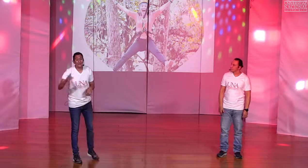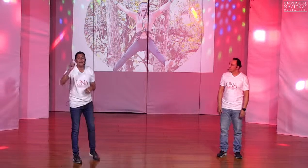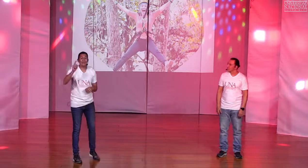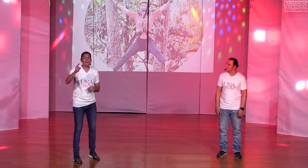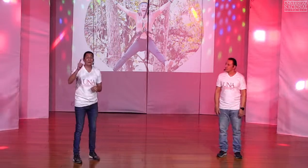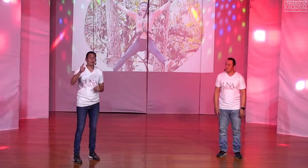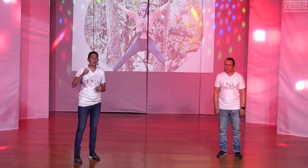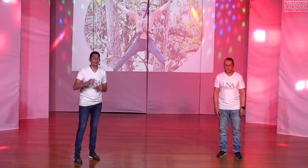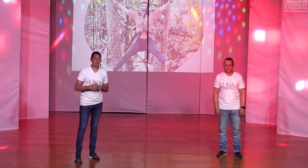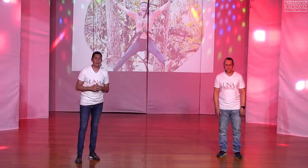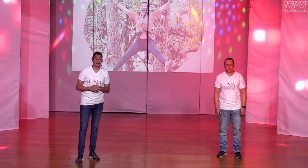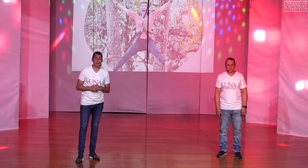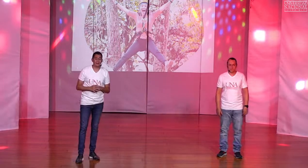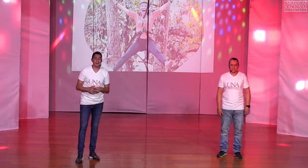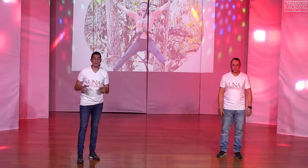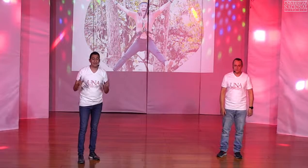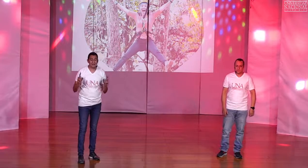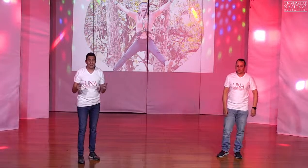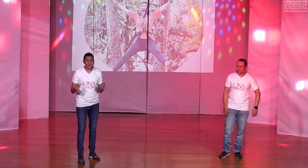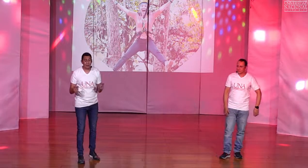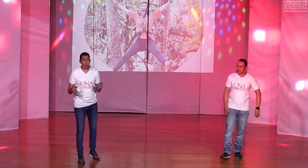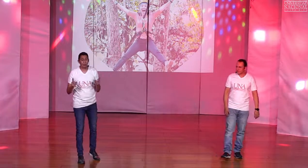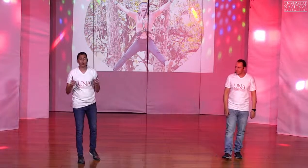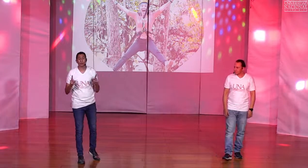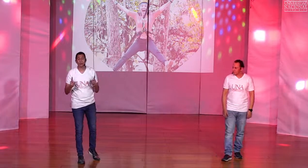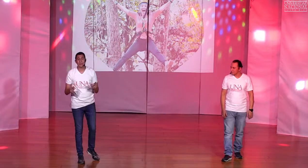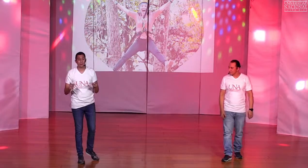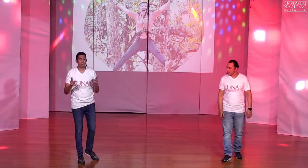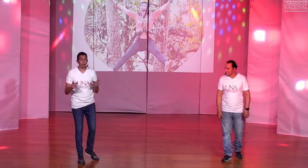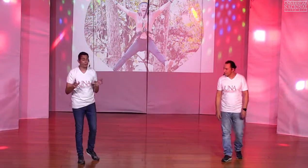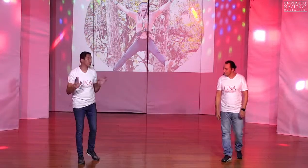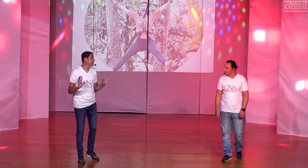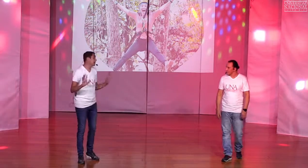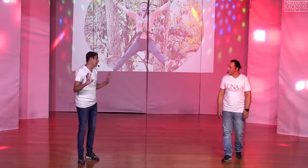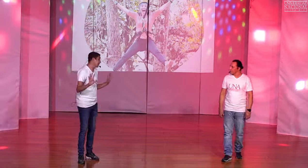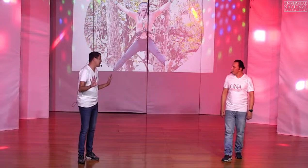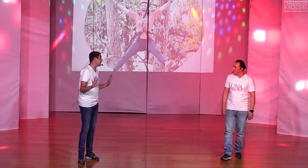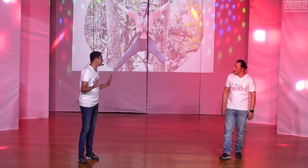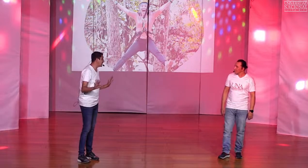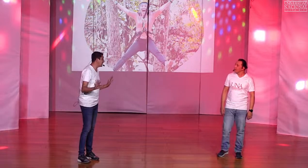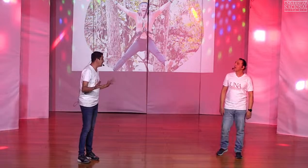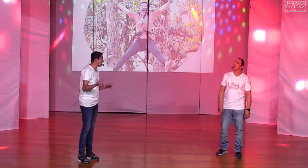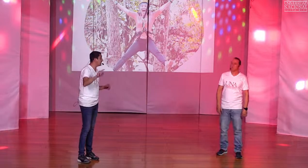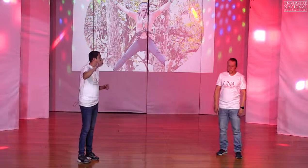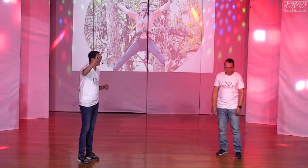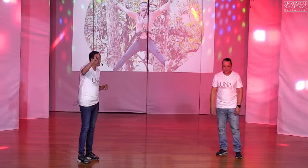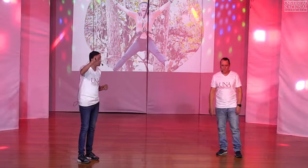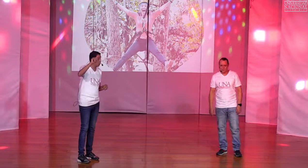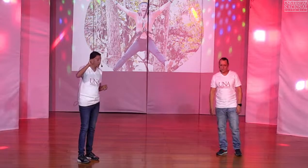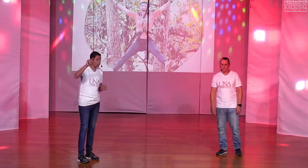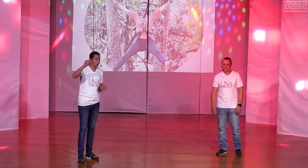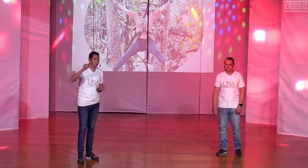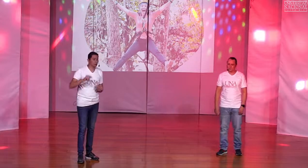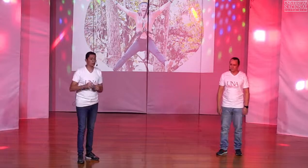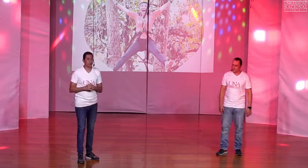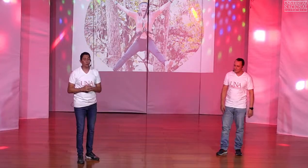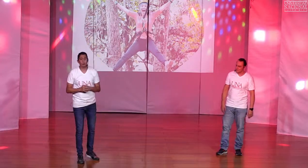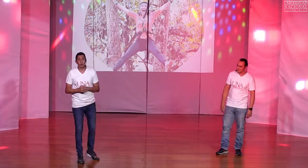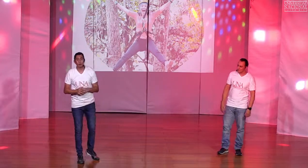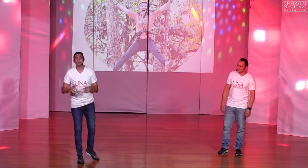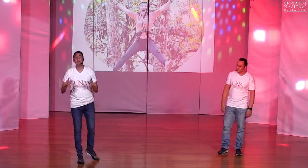sexual, debes acudir inmediatamente a esta instancia o consultar a los números que vienen en la página, ¿verdad? Que sí. Es